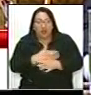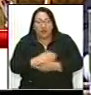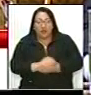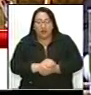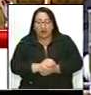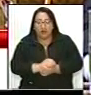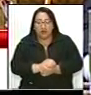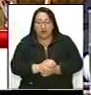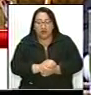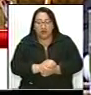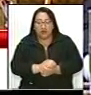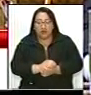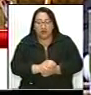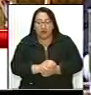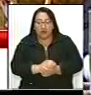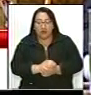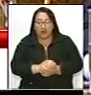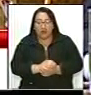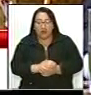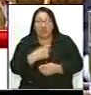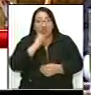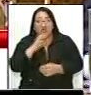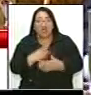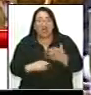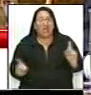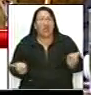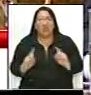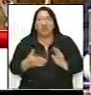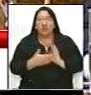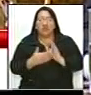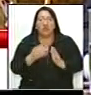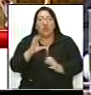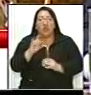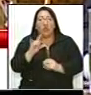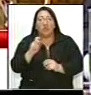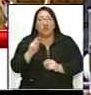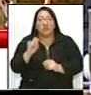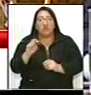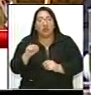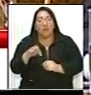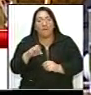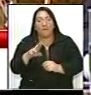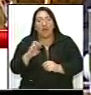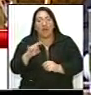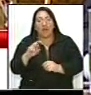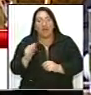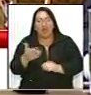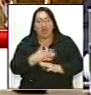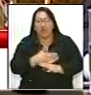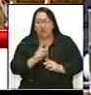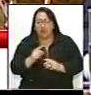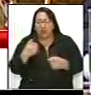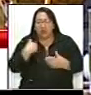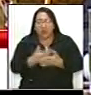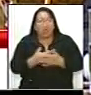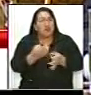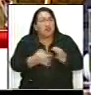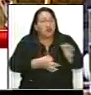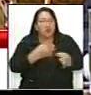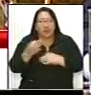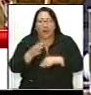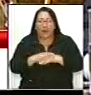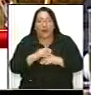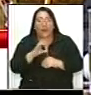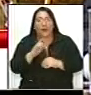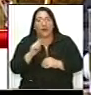es completamente falso. O sea, argumentar tema de que no se presentó la cuestión previa. Yo veo que aquí se ha fundamentado el tema de la